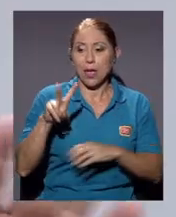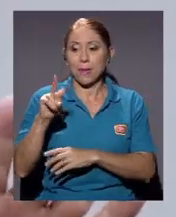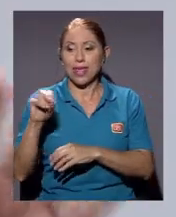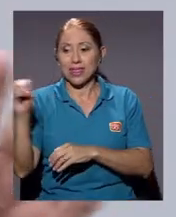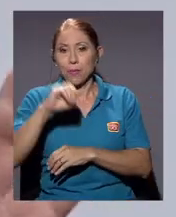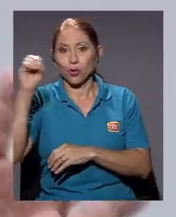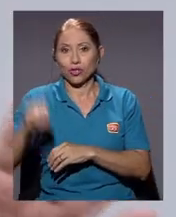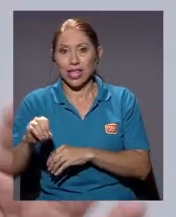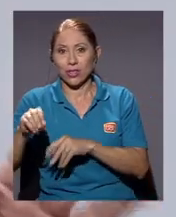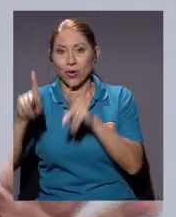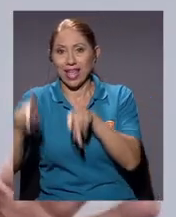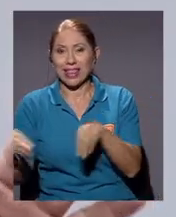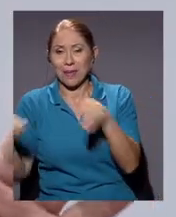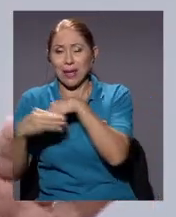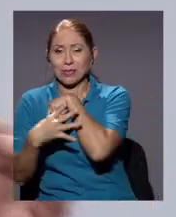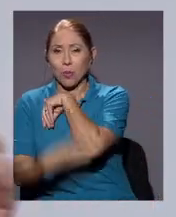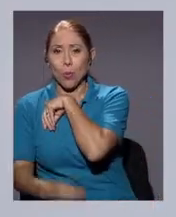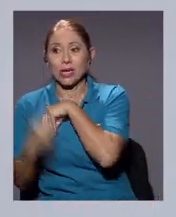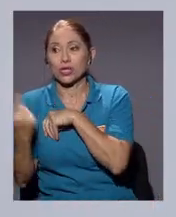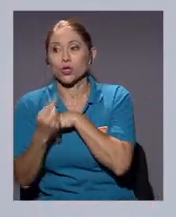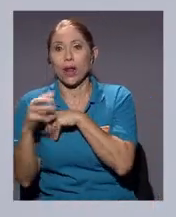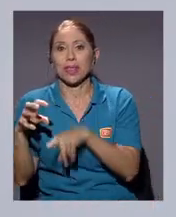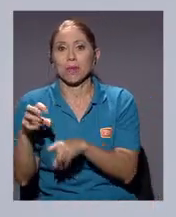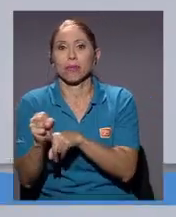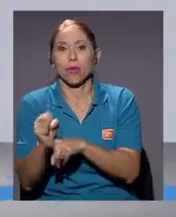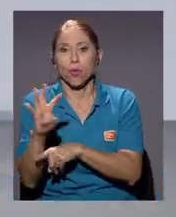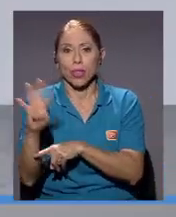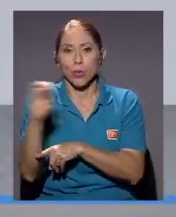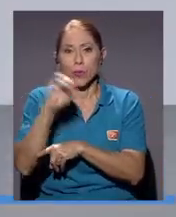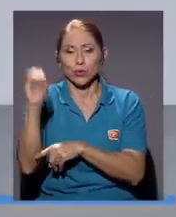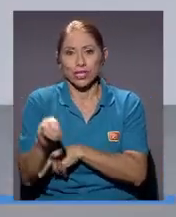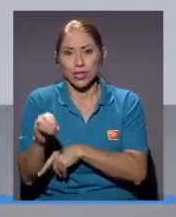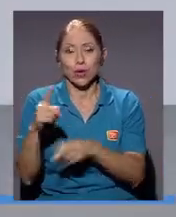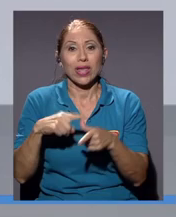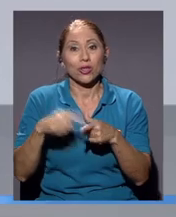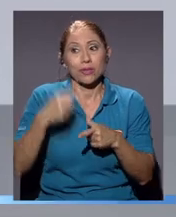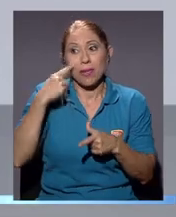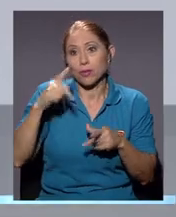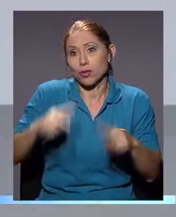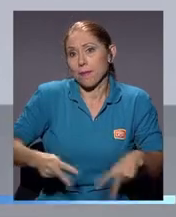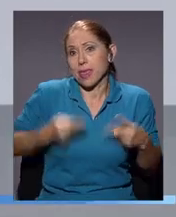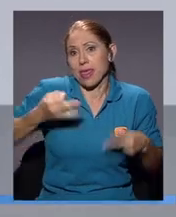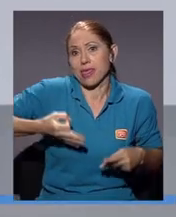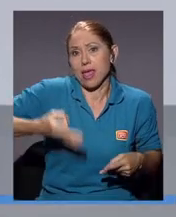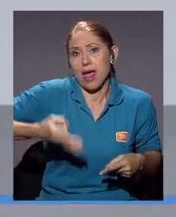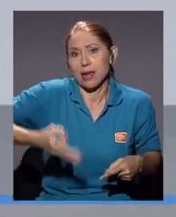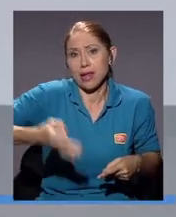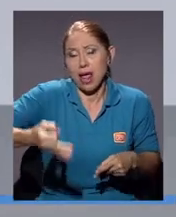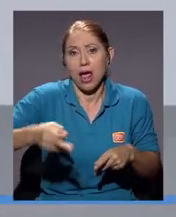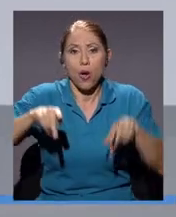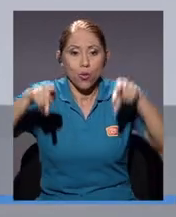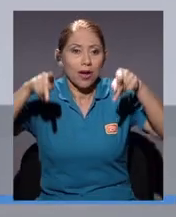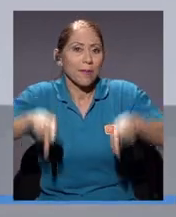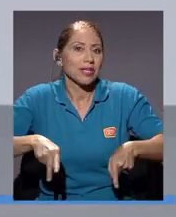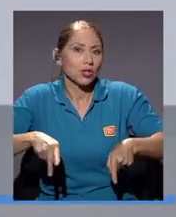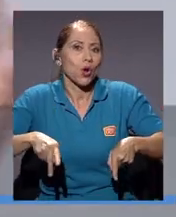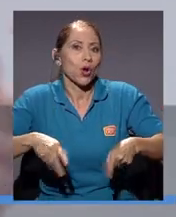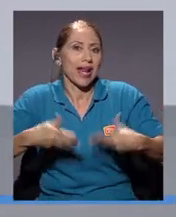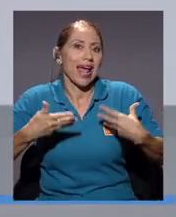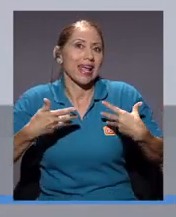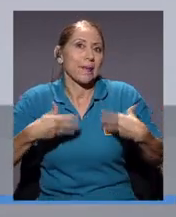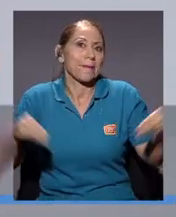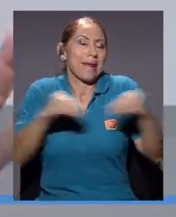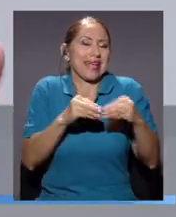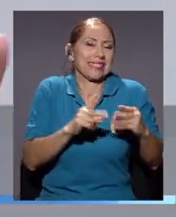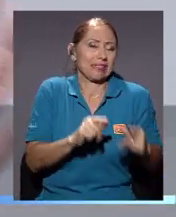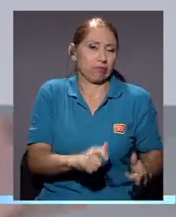nada más capta el 4 por ciento del ingreso entonces vemos que en la vida diaria una persona que está en el quinto quintil que la